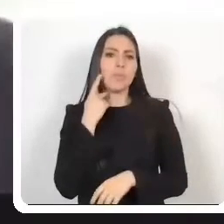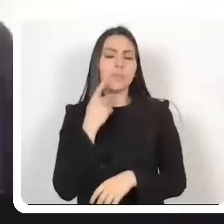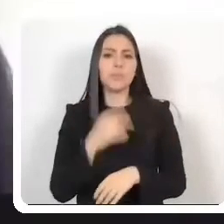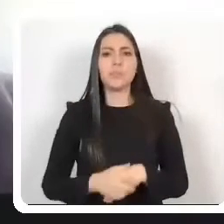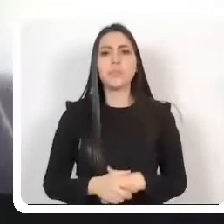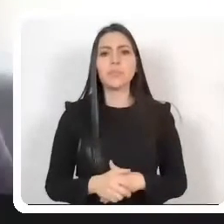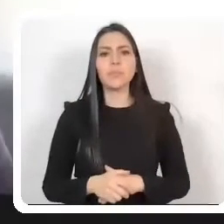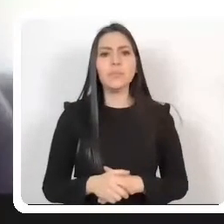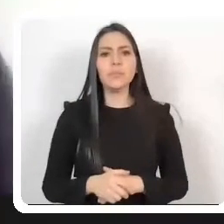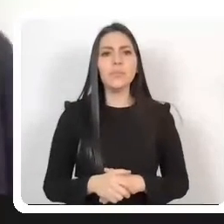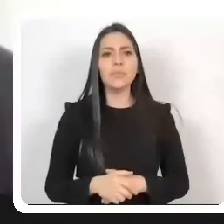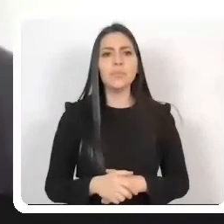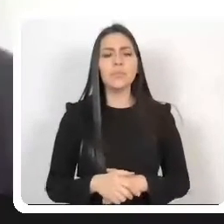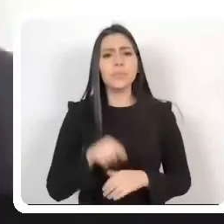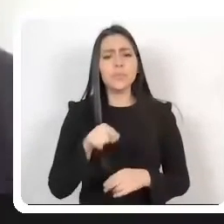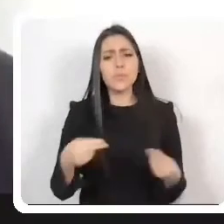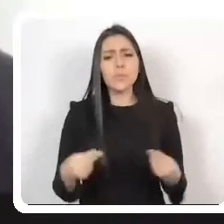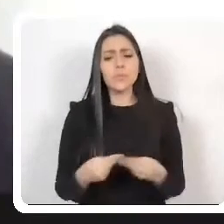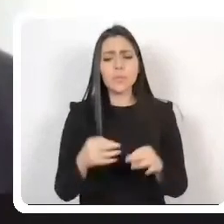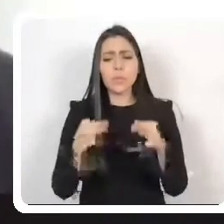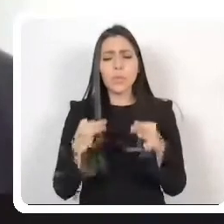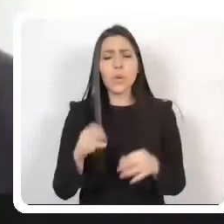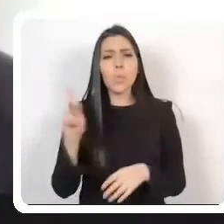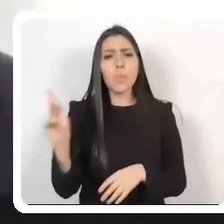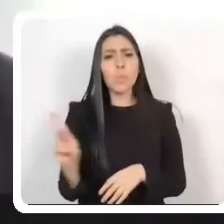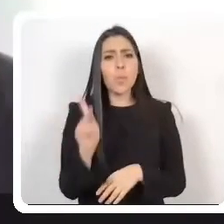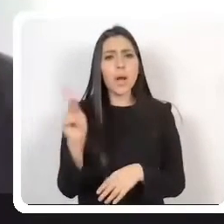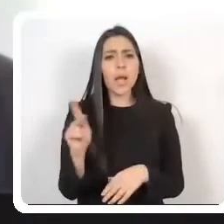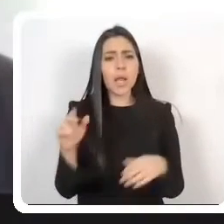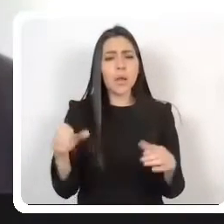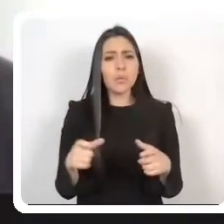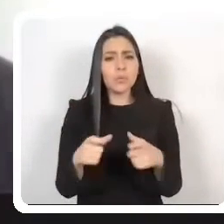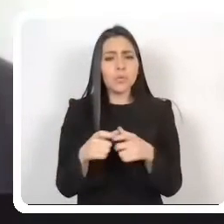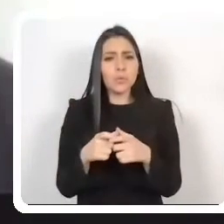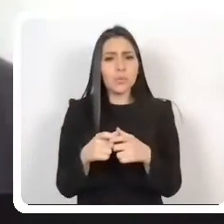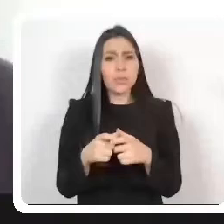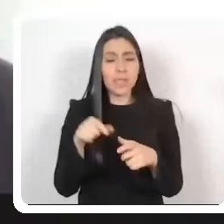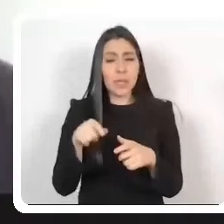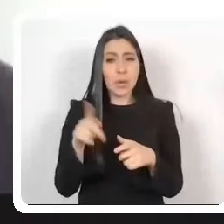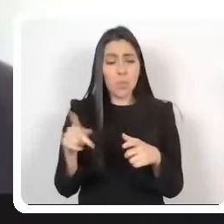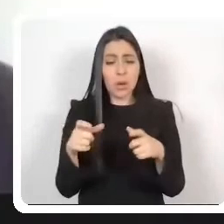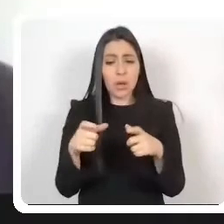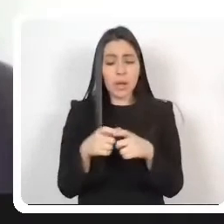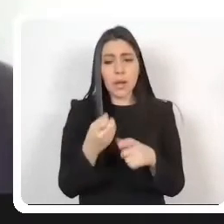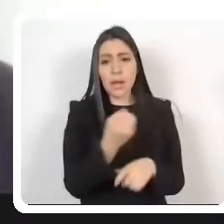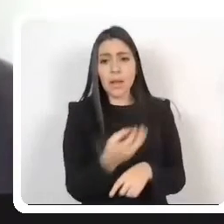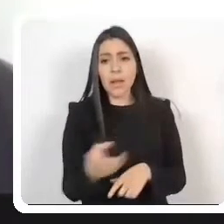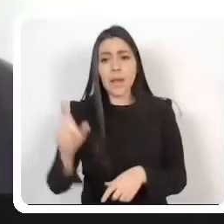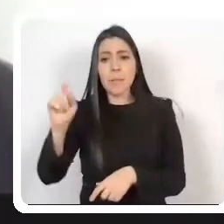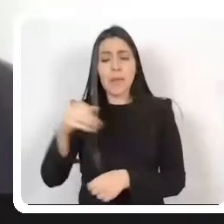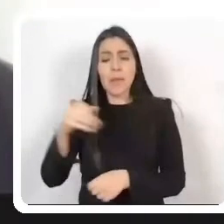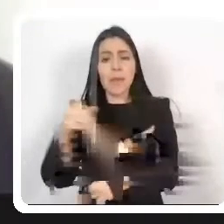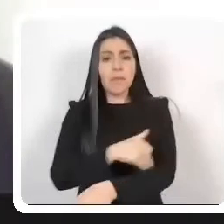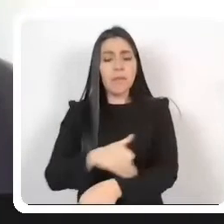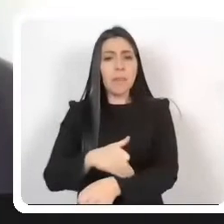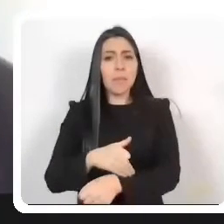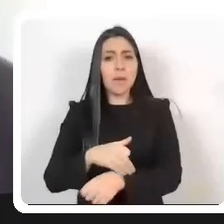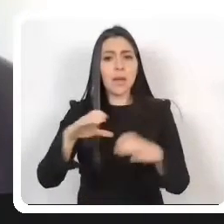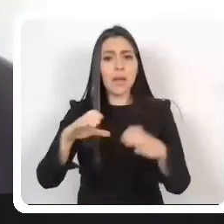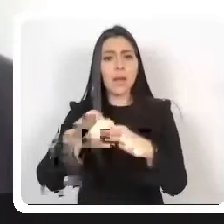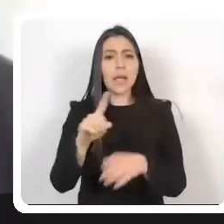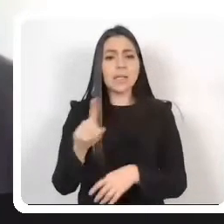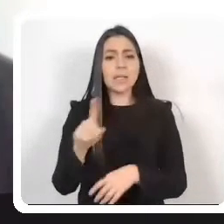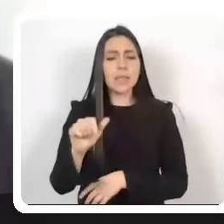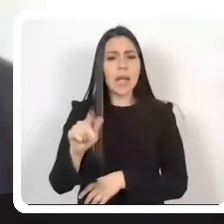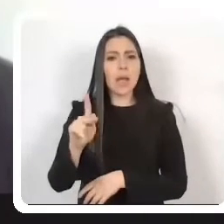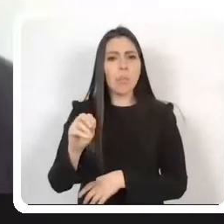un pequeño pueblo con apenas 20 familias zapotecas que vivían en unas cuantas